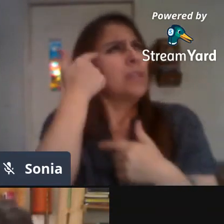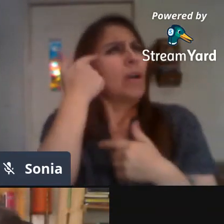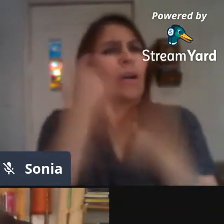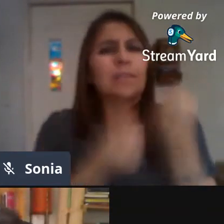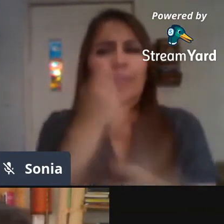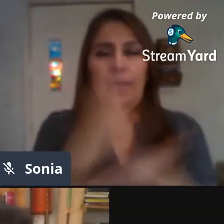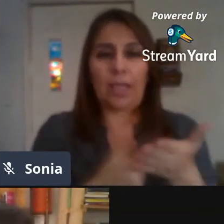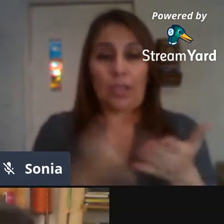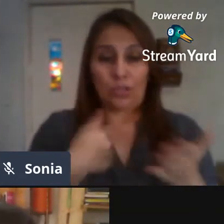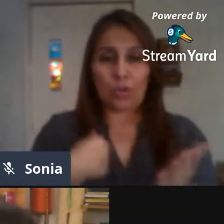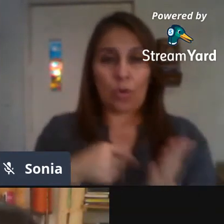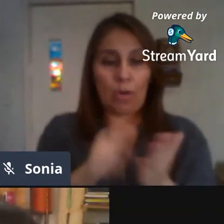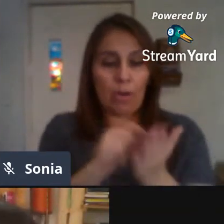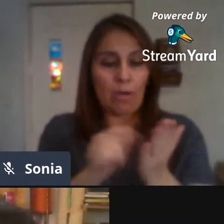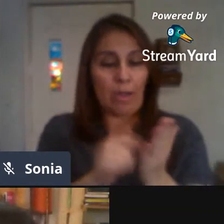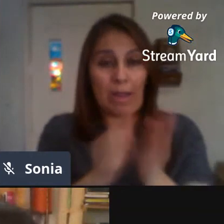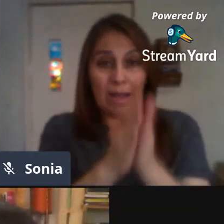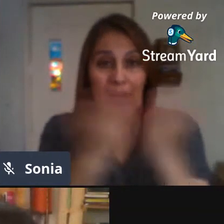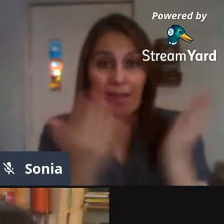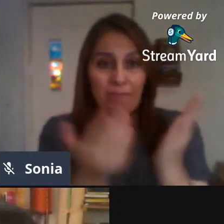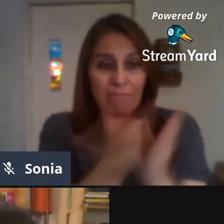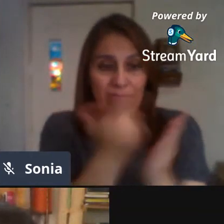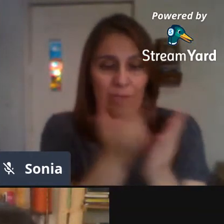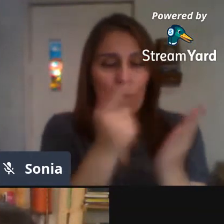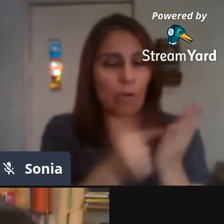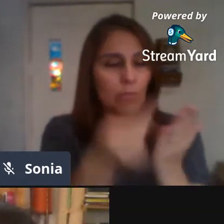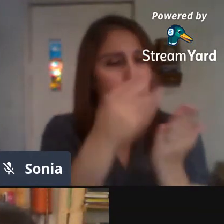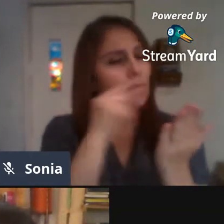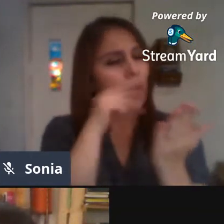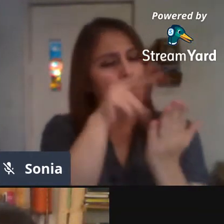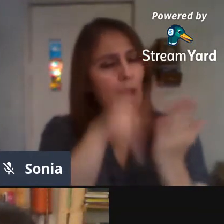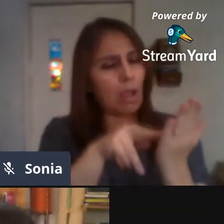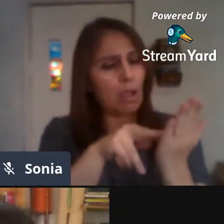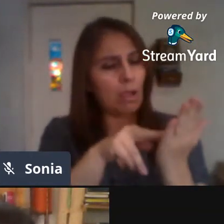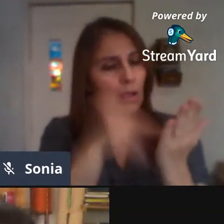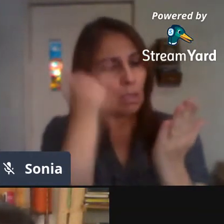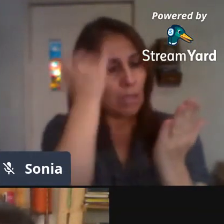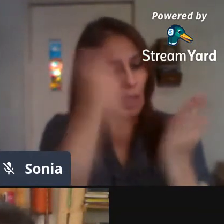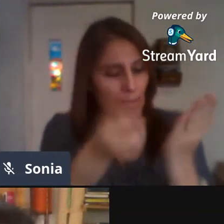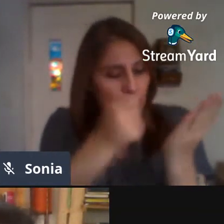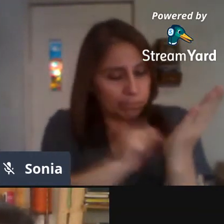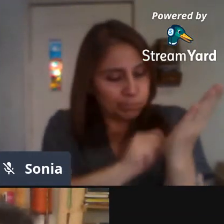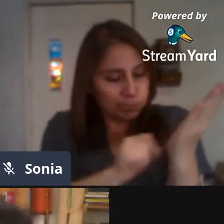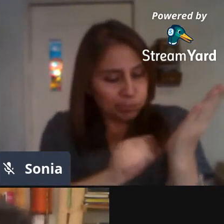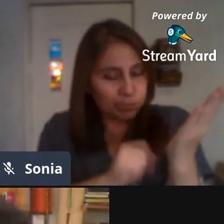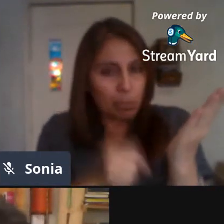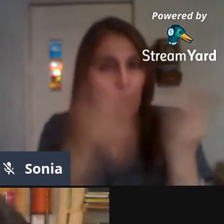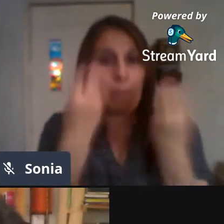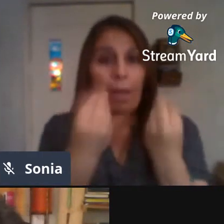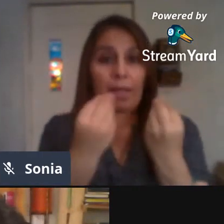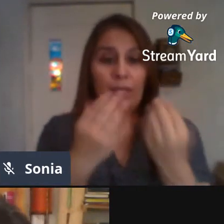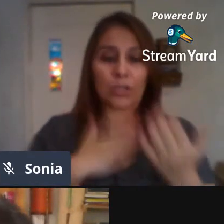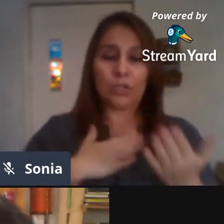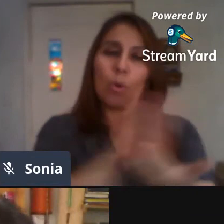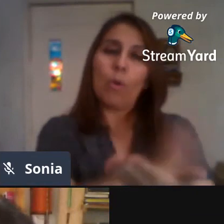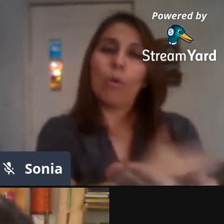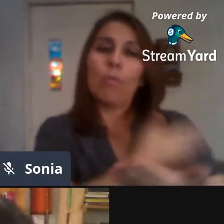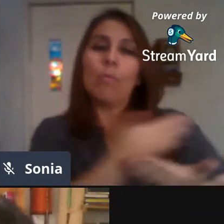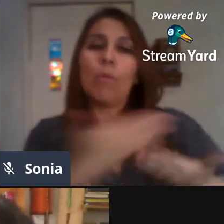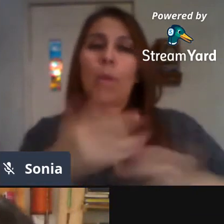que tiene margen porque creo que me dio ideas grandes para un poemario propio entonces muchas muchas